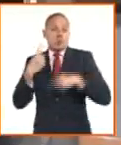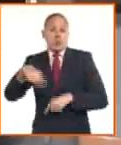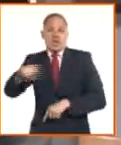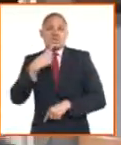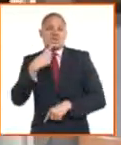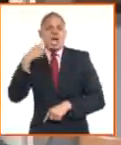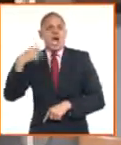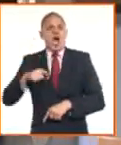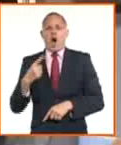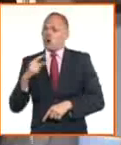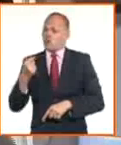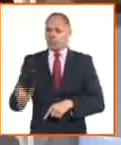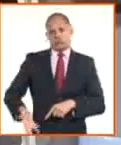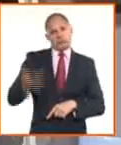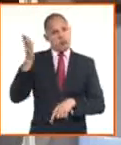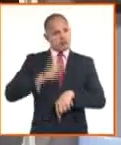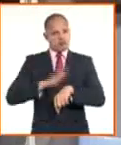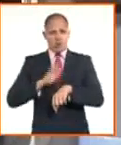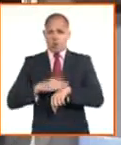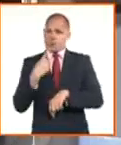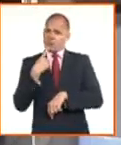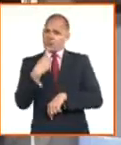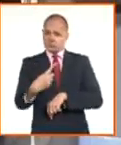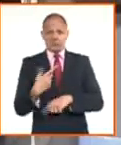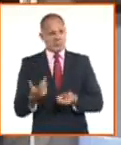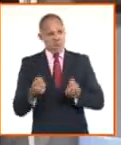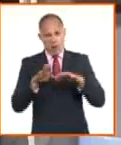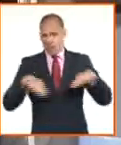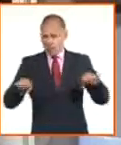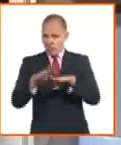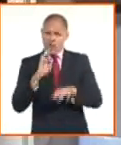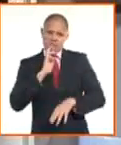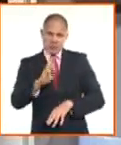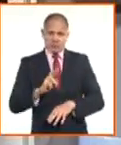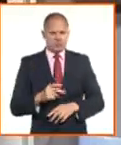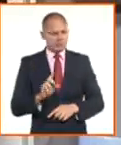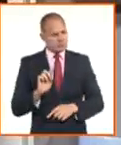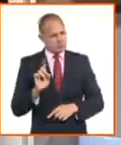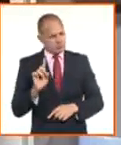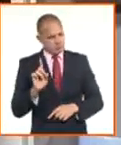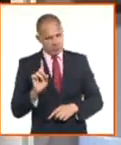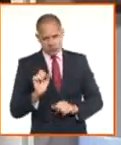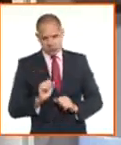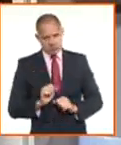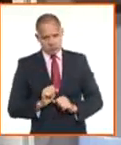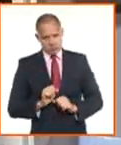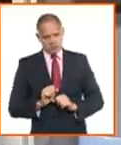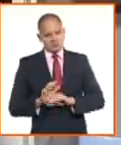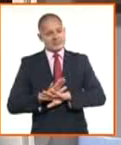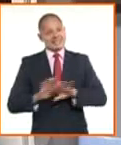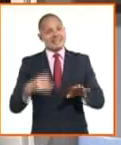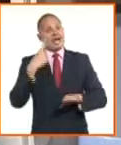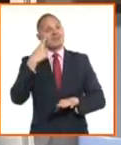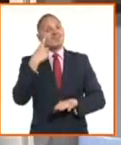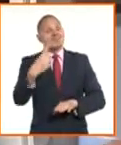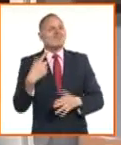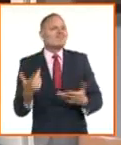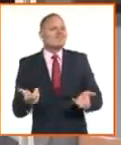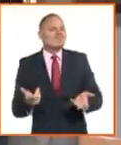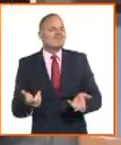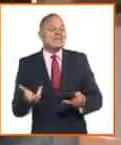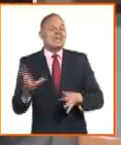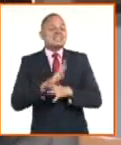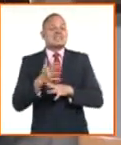divisas y dar peso cubano a cambio. Y en ese contexto, mientras más alto el tipo de cambio, más estimula la compra por el Estado.